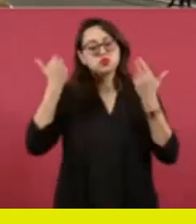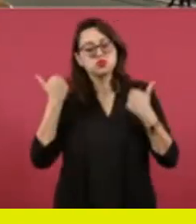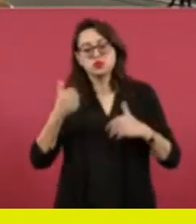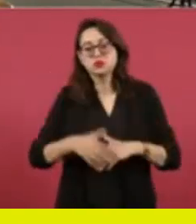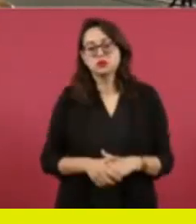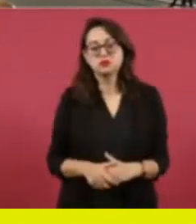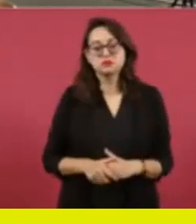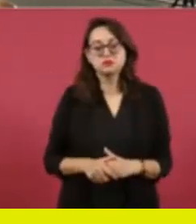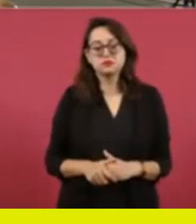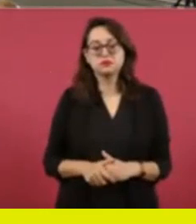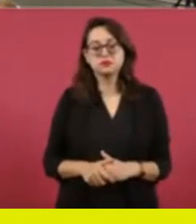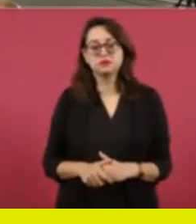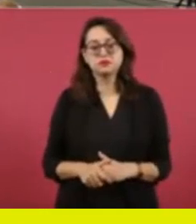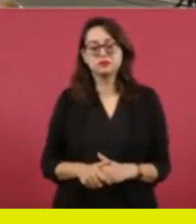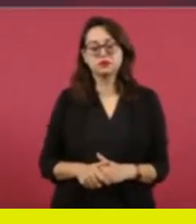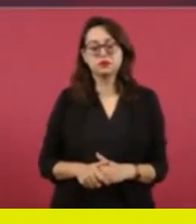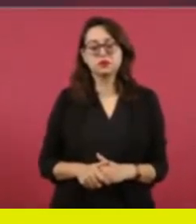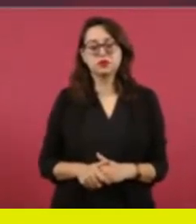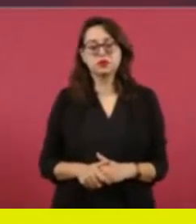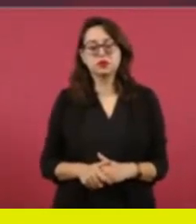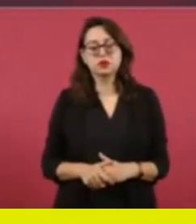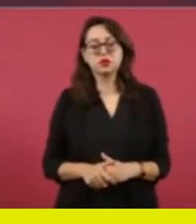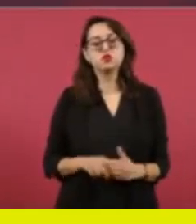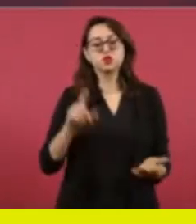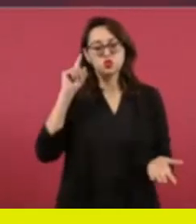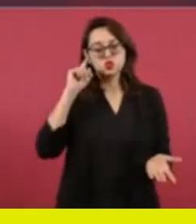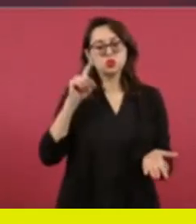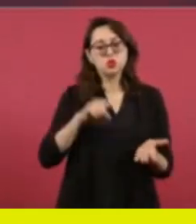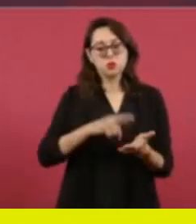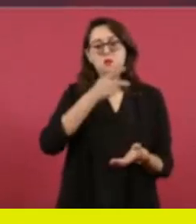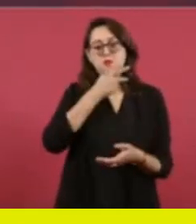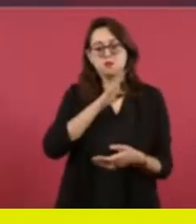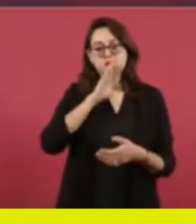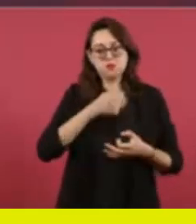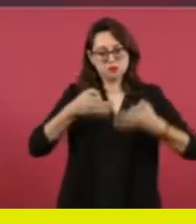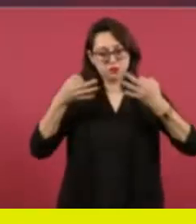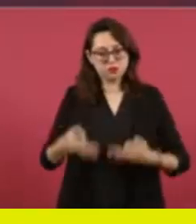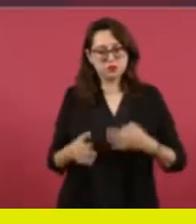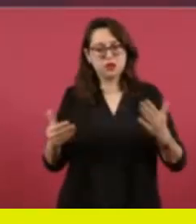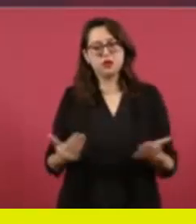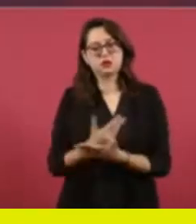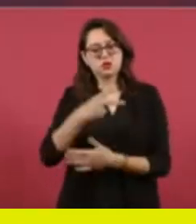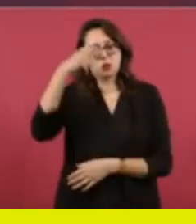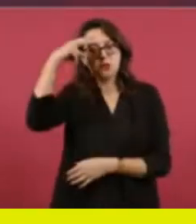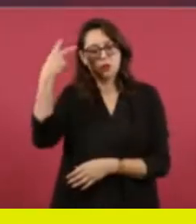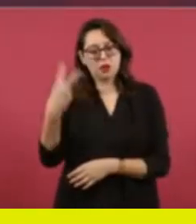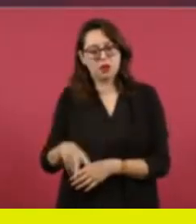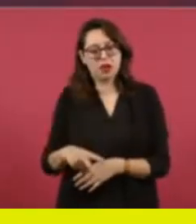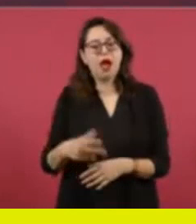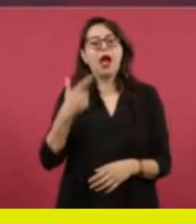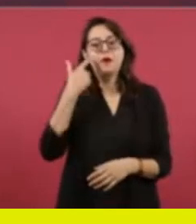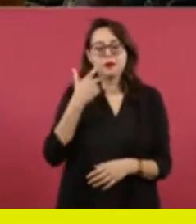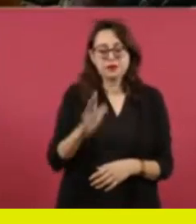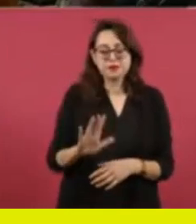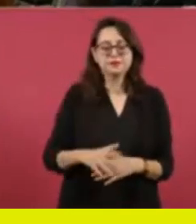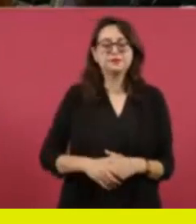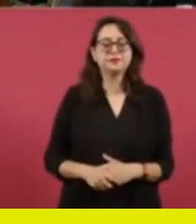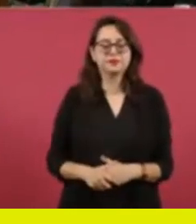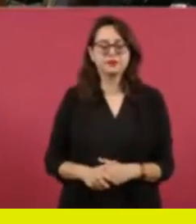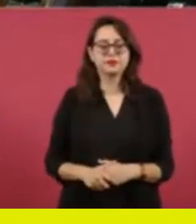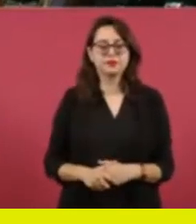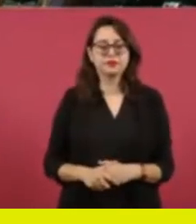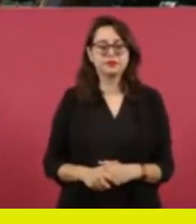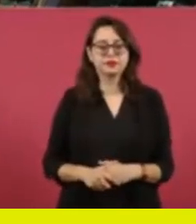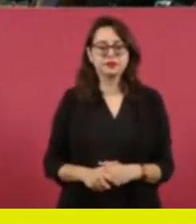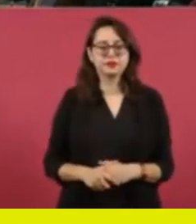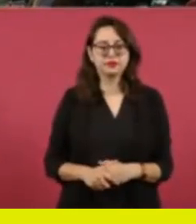No sé, yo creo que sus padres sí son mexicanos. A ver, vamos a ponerlo. ¿Sí? Para empezar